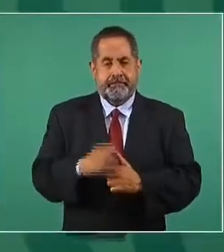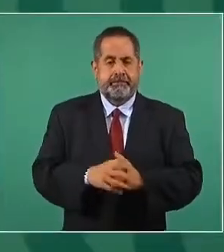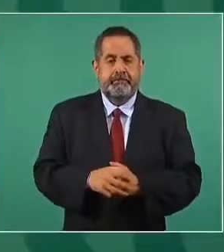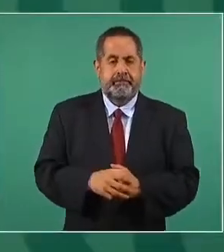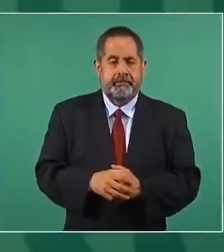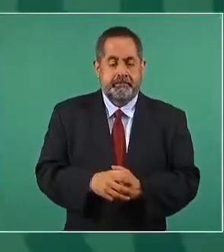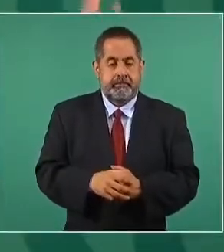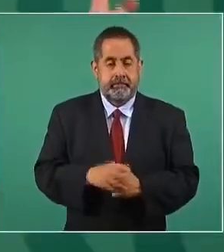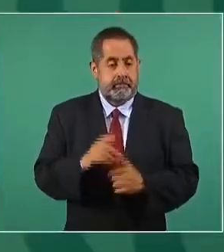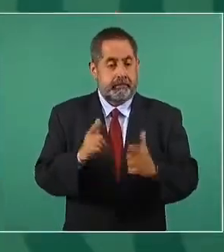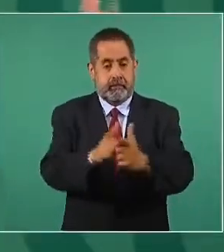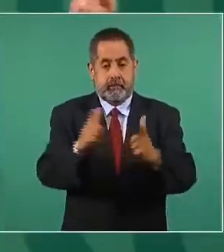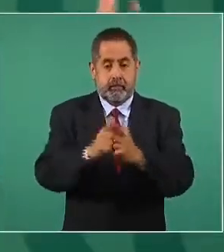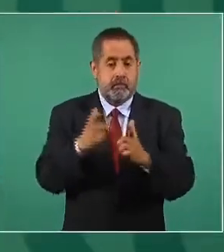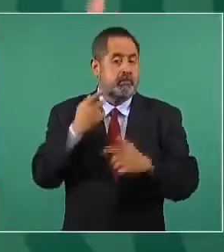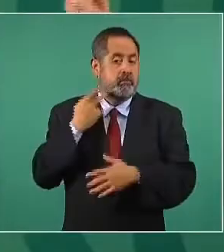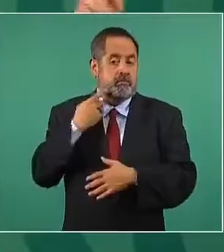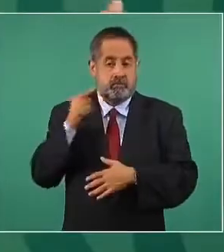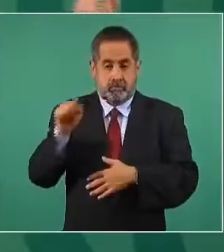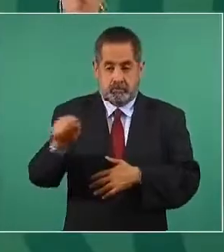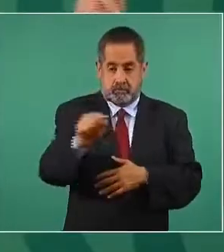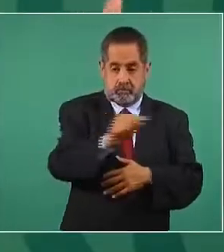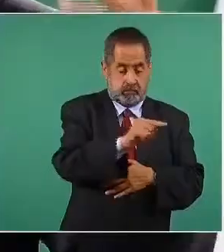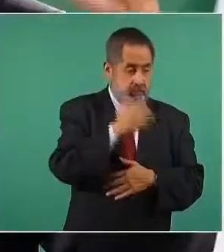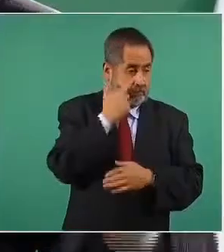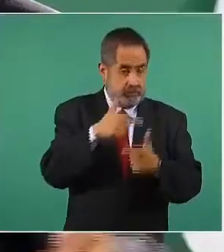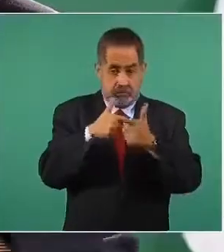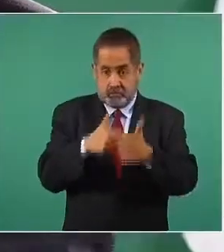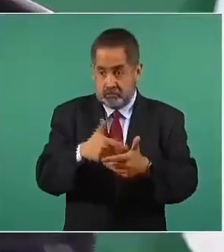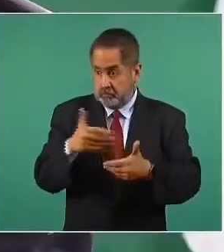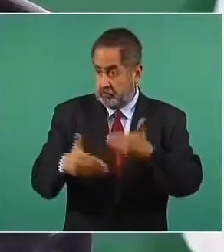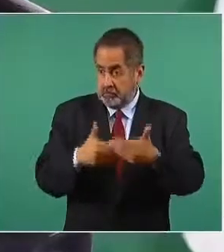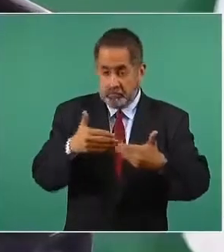si los partidos quieren mantenerse,